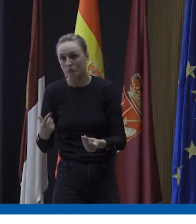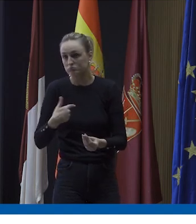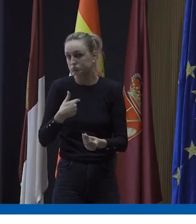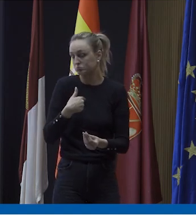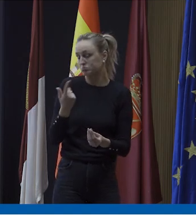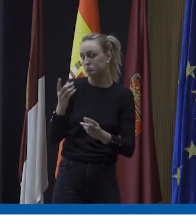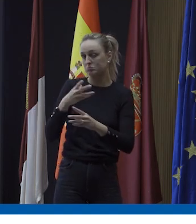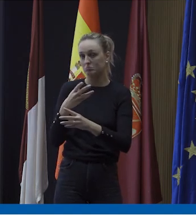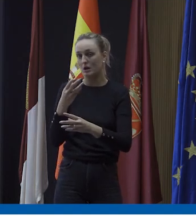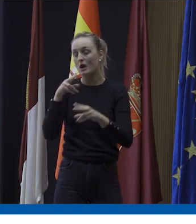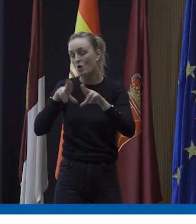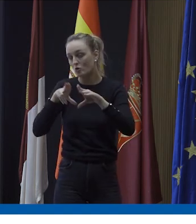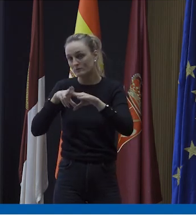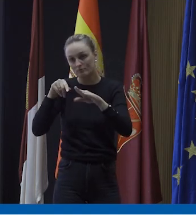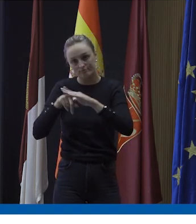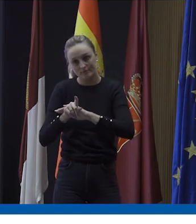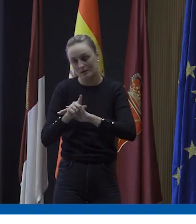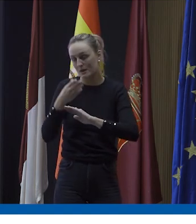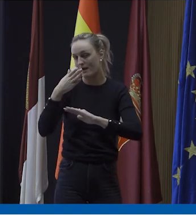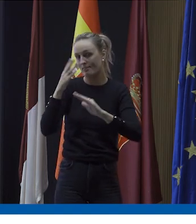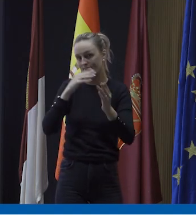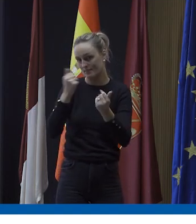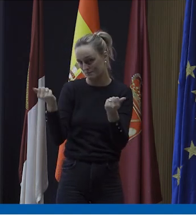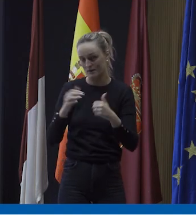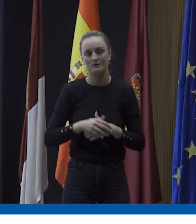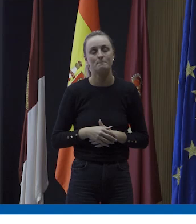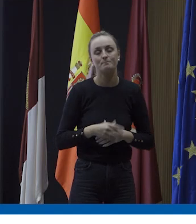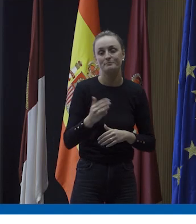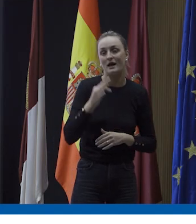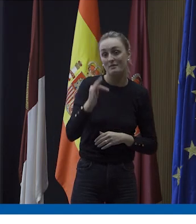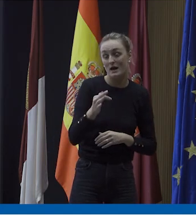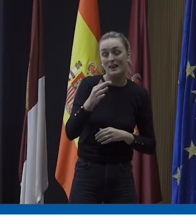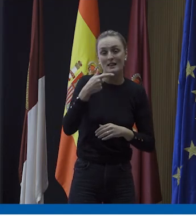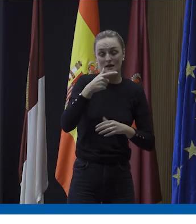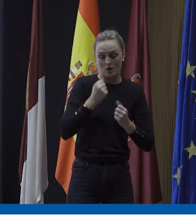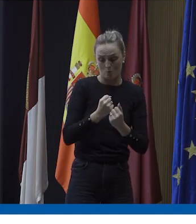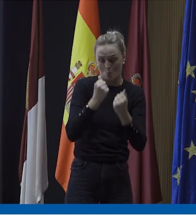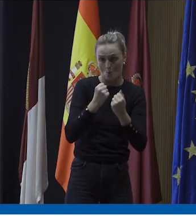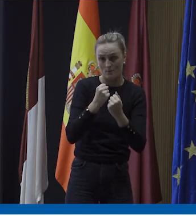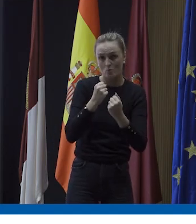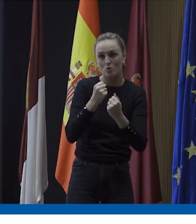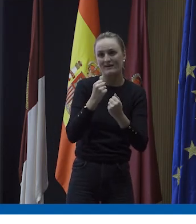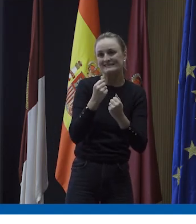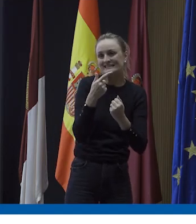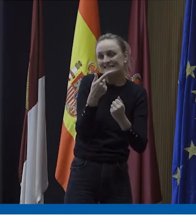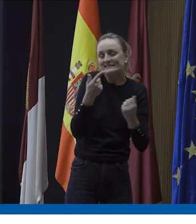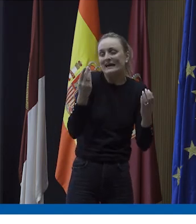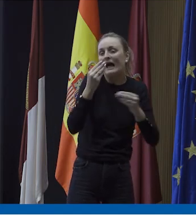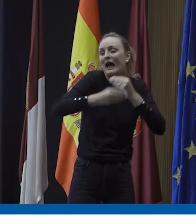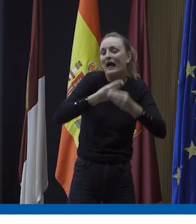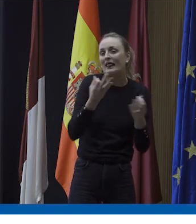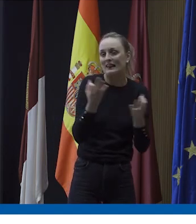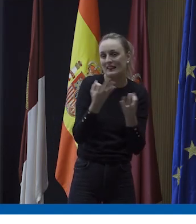orina también va asociada al estreñimiento. Los prolapsos también van asociados. Ese empuje, ¿vale?, al final hace que se produzca